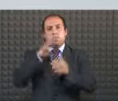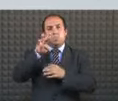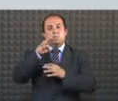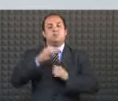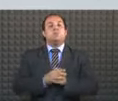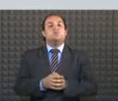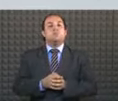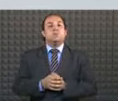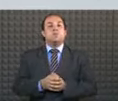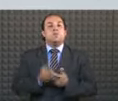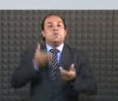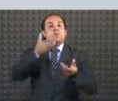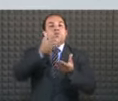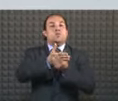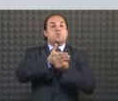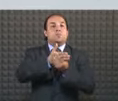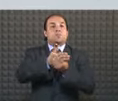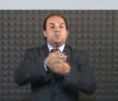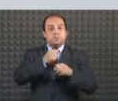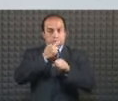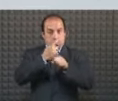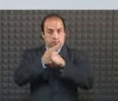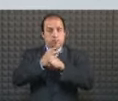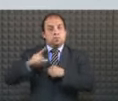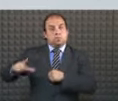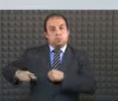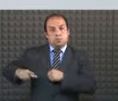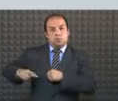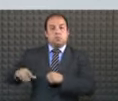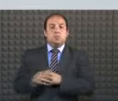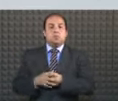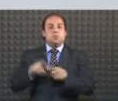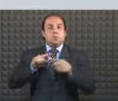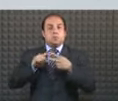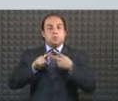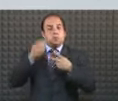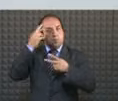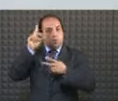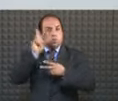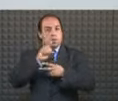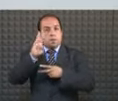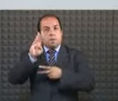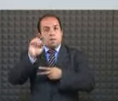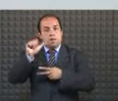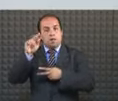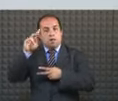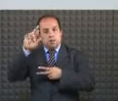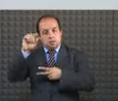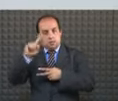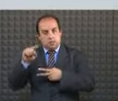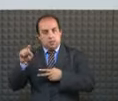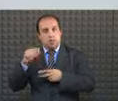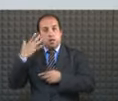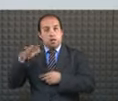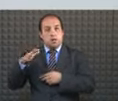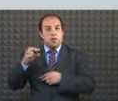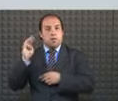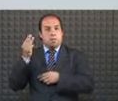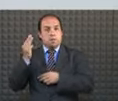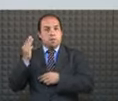2019 asistimos con la secretaria de Gobernación y la doctora Beatriz el 10 de mayo a